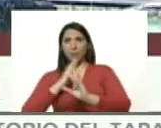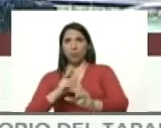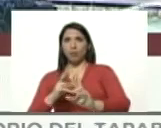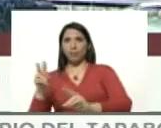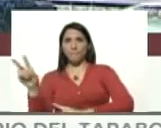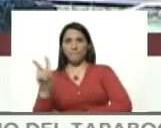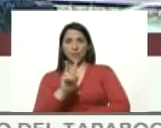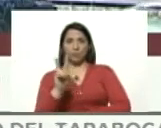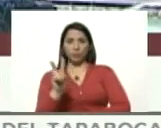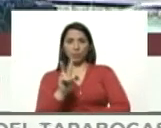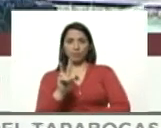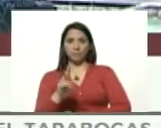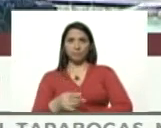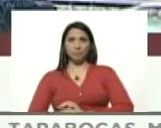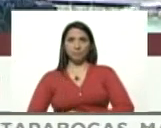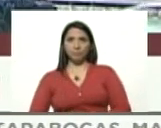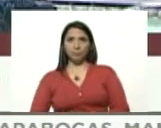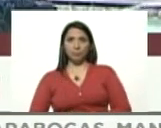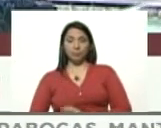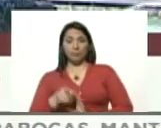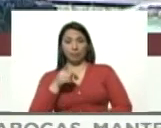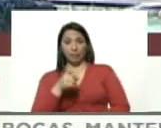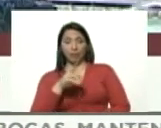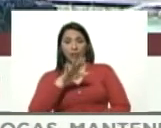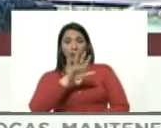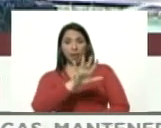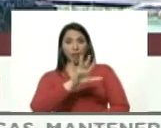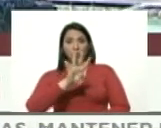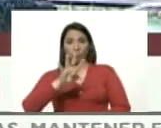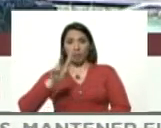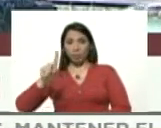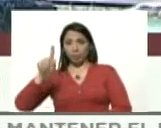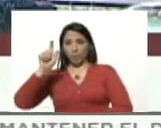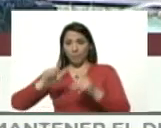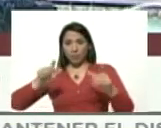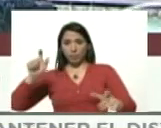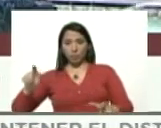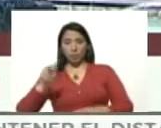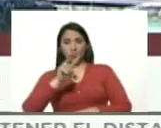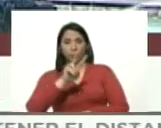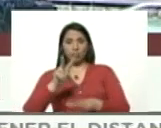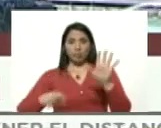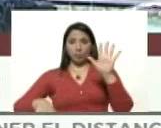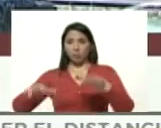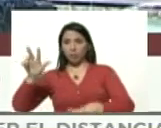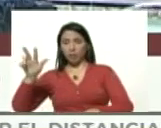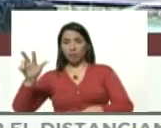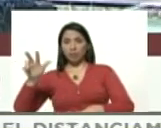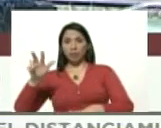Venezuela. De estos 541 casos, además de los 213 casos